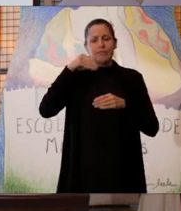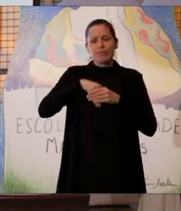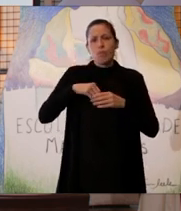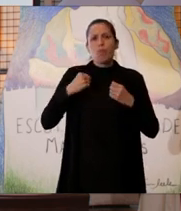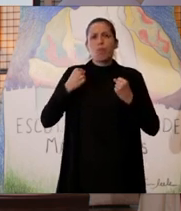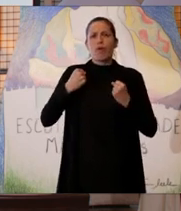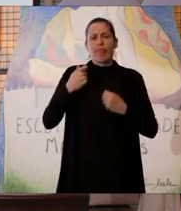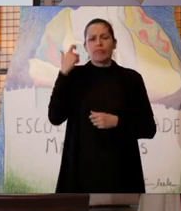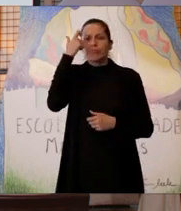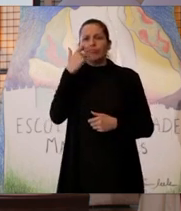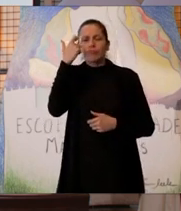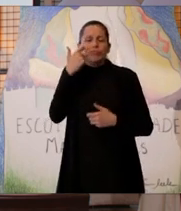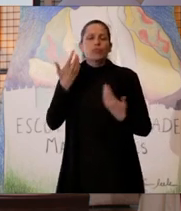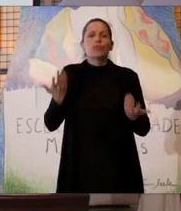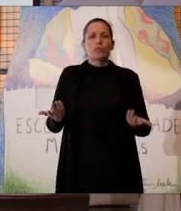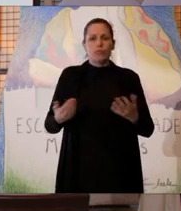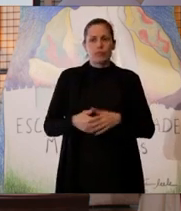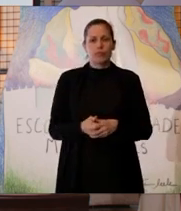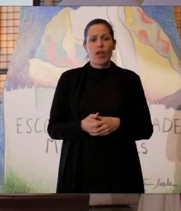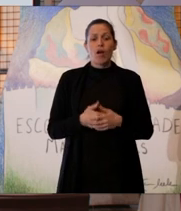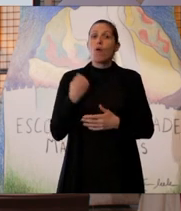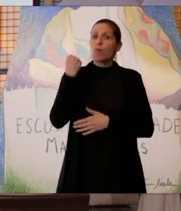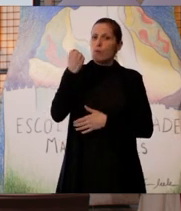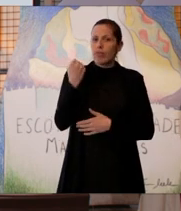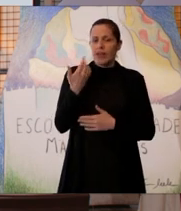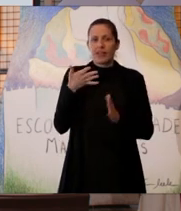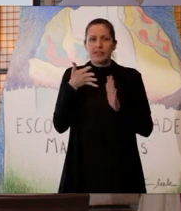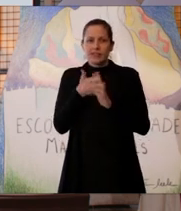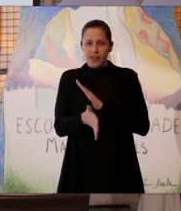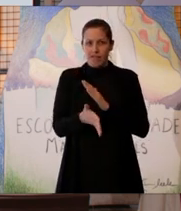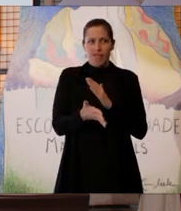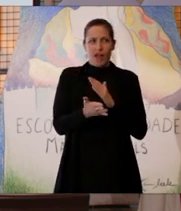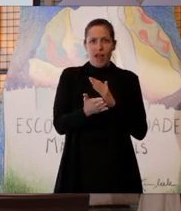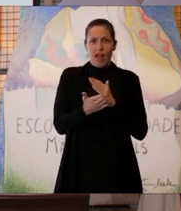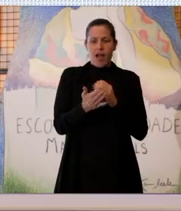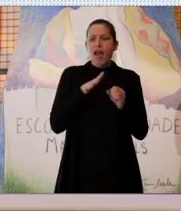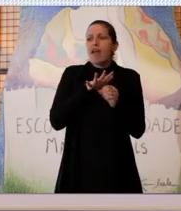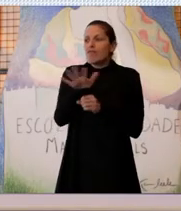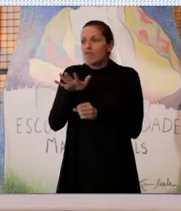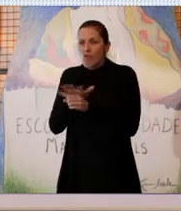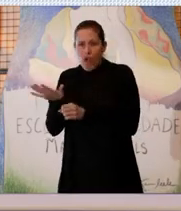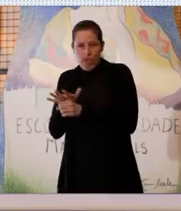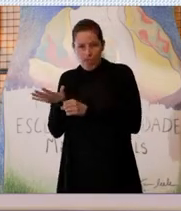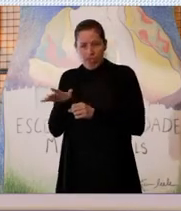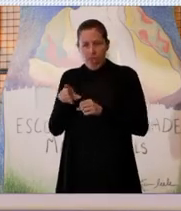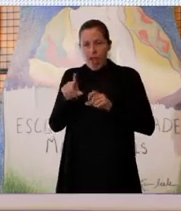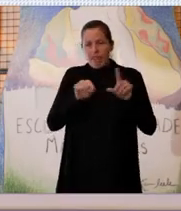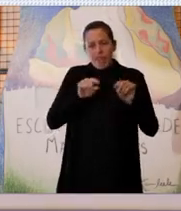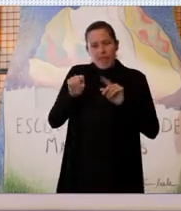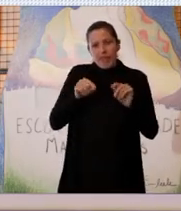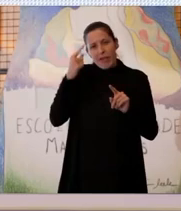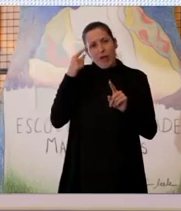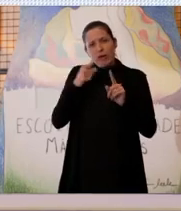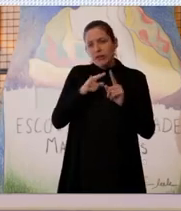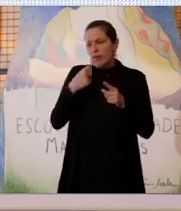el poder son relaciones e influencia poder incidir poder influir para cambiar las cosas la cantidad de relaciones